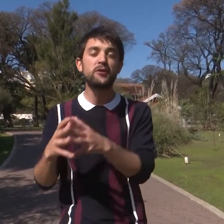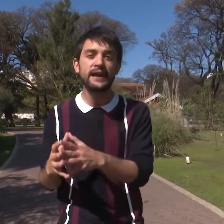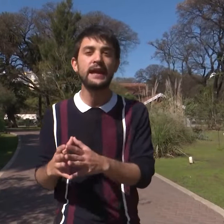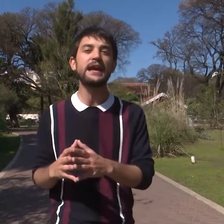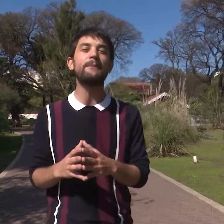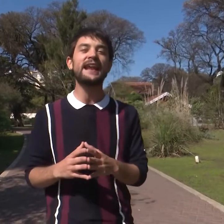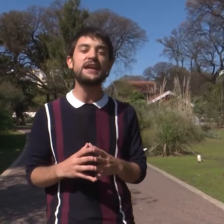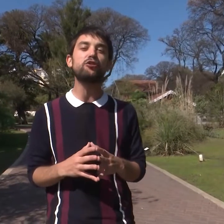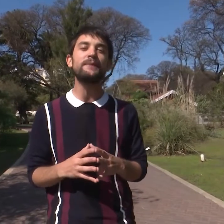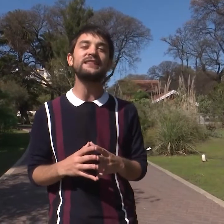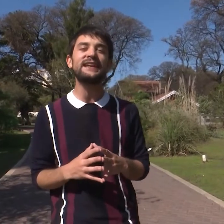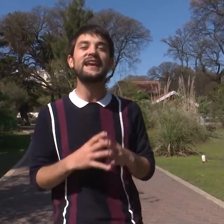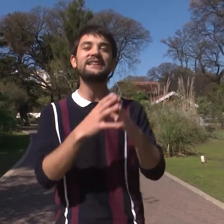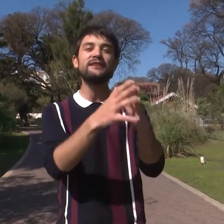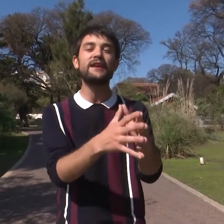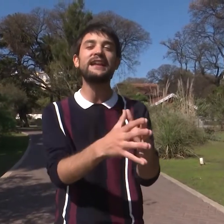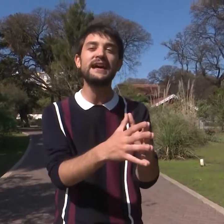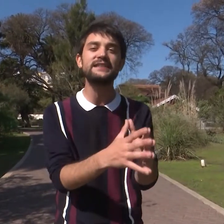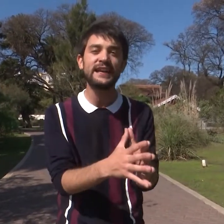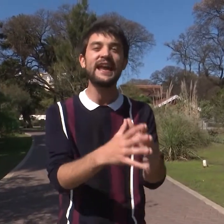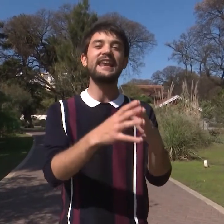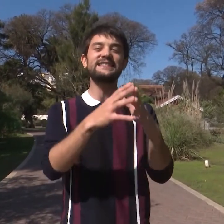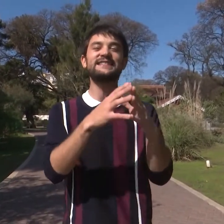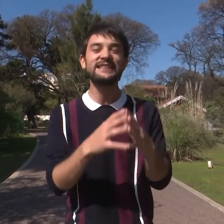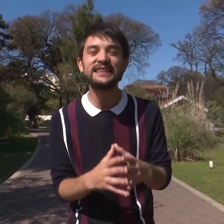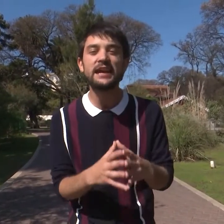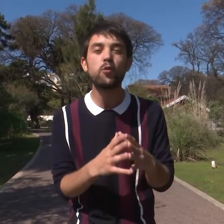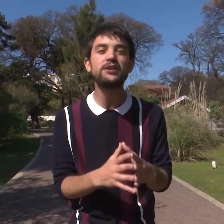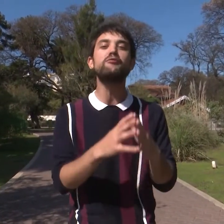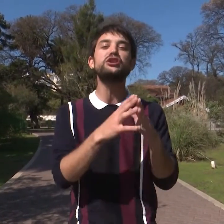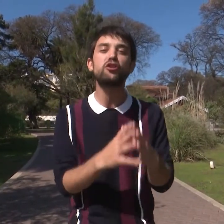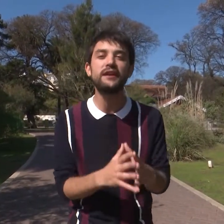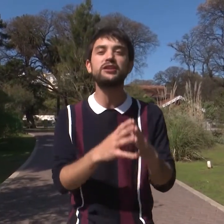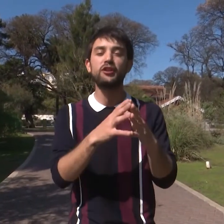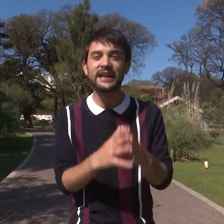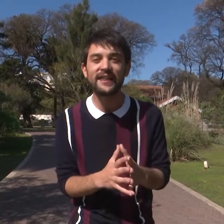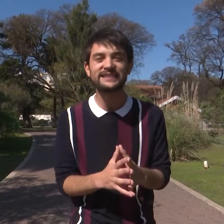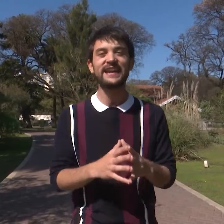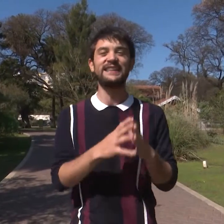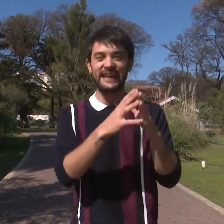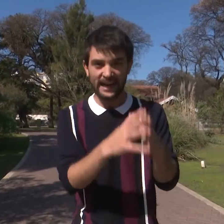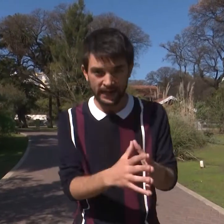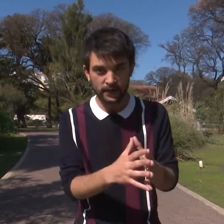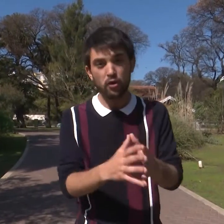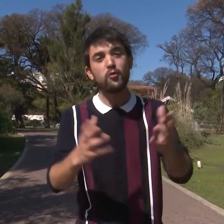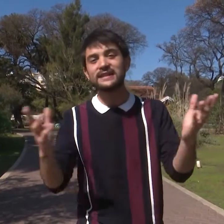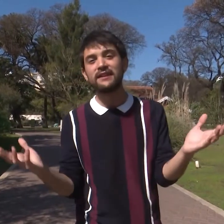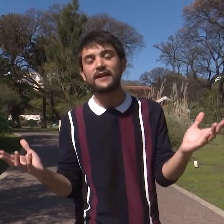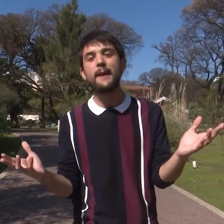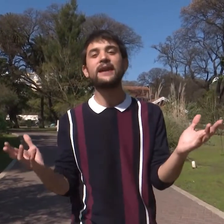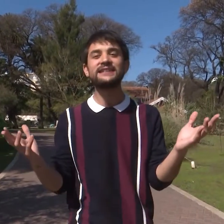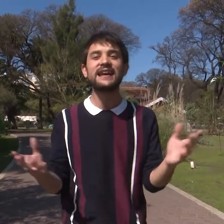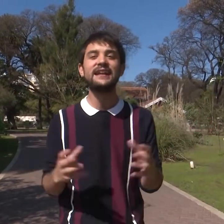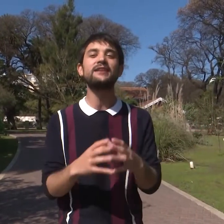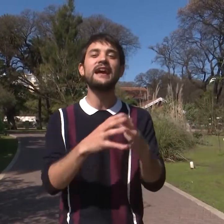que se prevé que para el año 2030 la cifra alcance las 74 millones de toneladas de RAE. Una